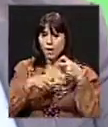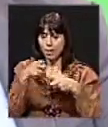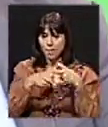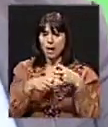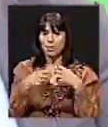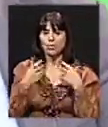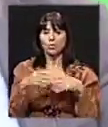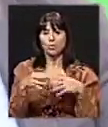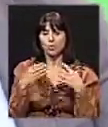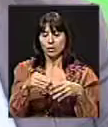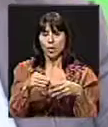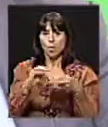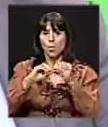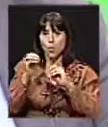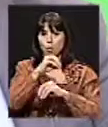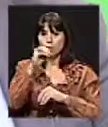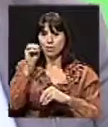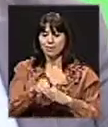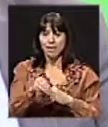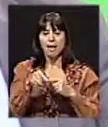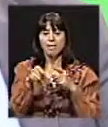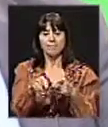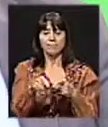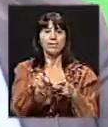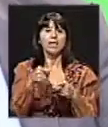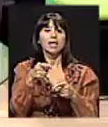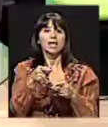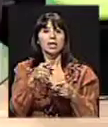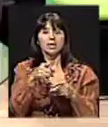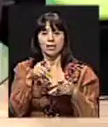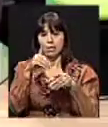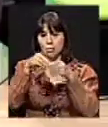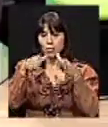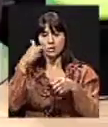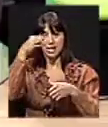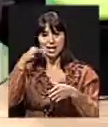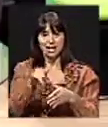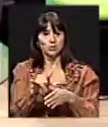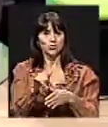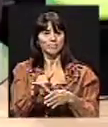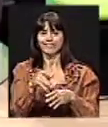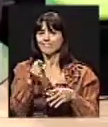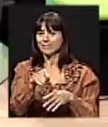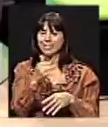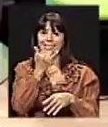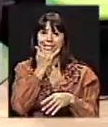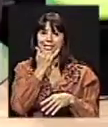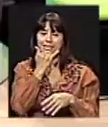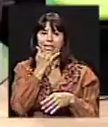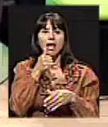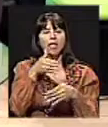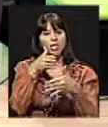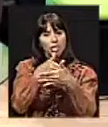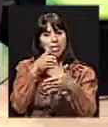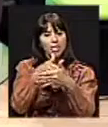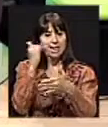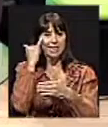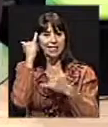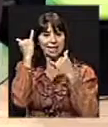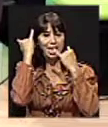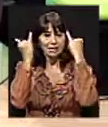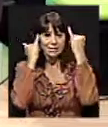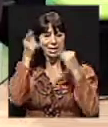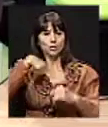conceptual, que evidentemente equívoco, que está haciéndonos mucho daño en las iniciativas que tenemos propuestas en la